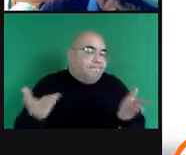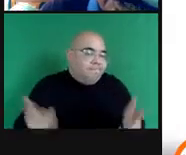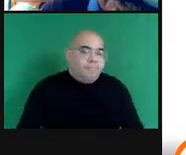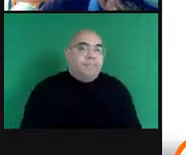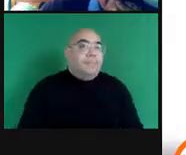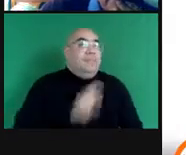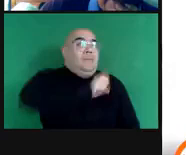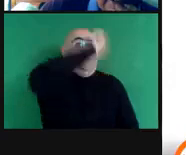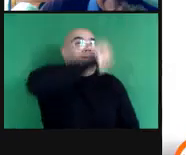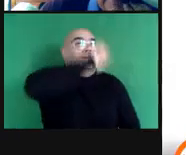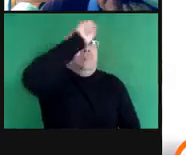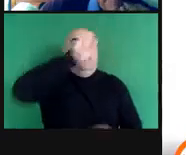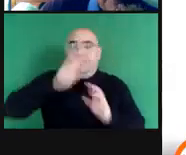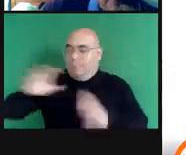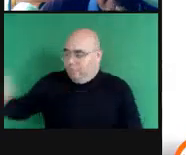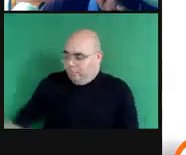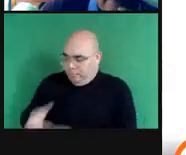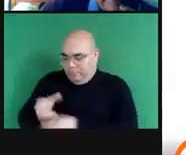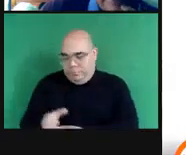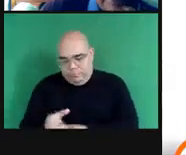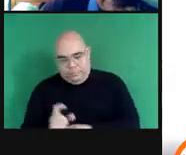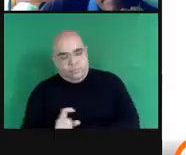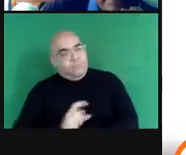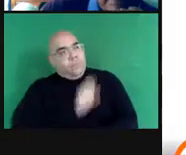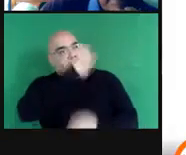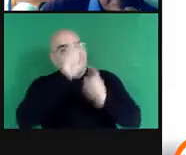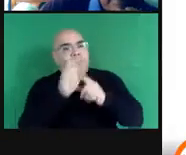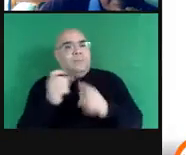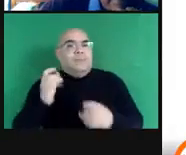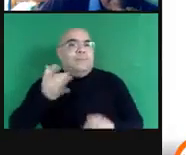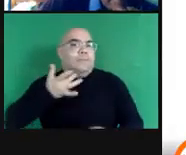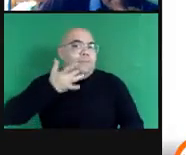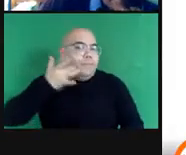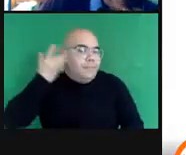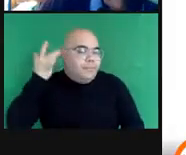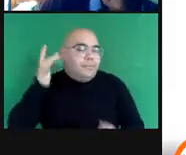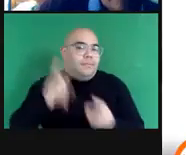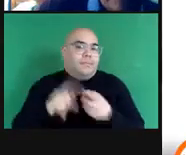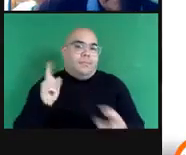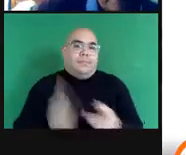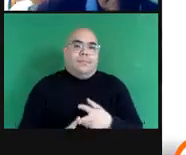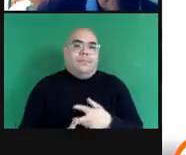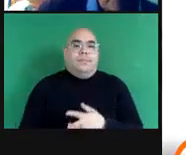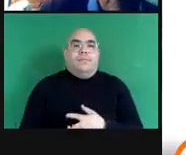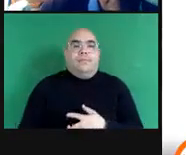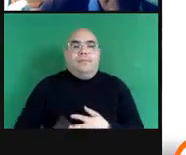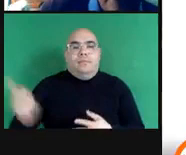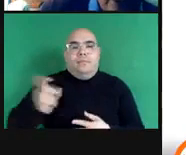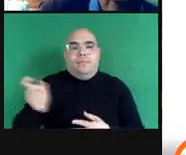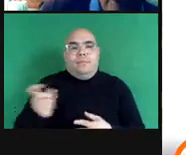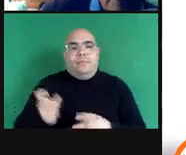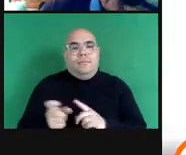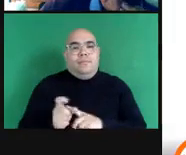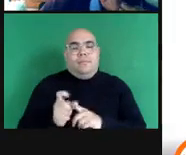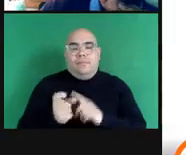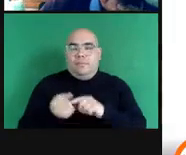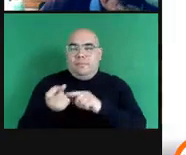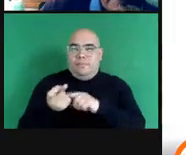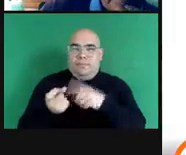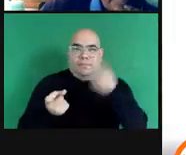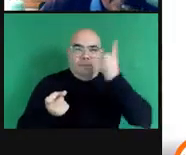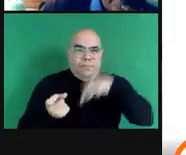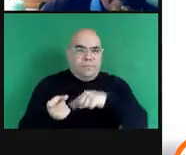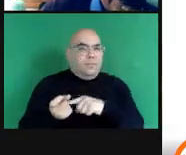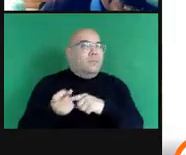grafitis, se usan ácidos, pinturas plásticas, a veces se usa hasta betún, bueno, de todo tipo de